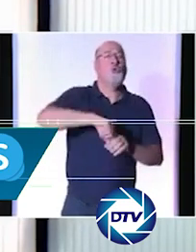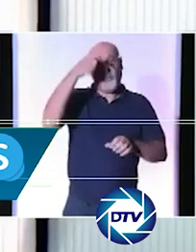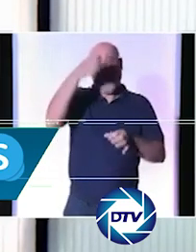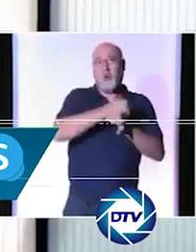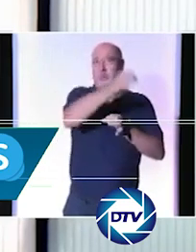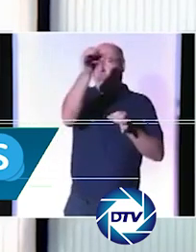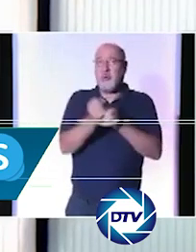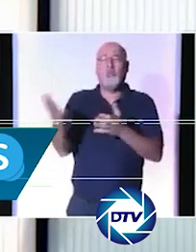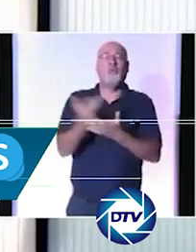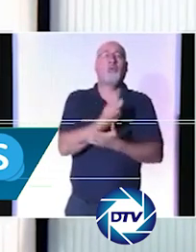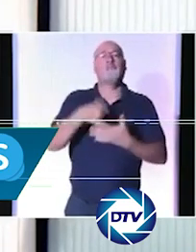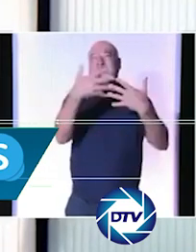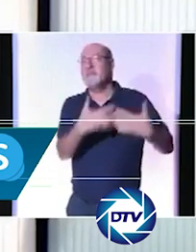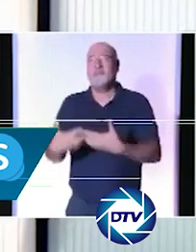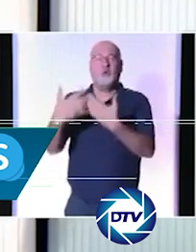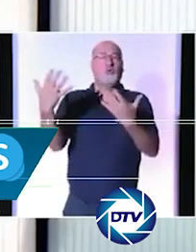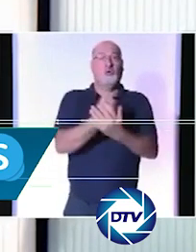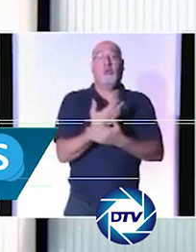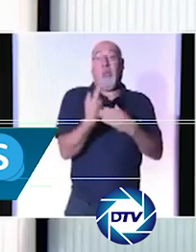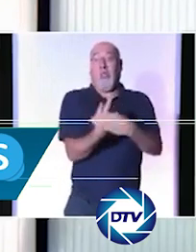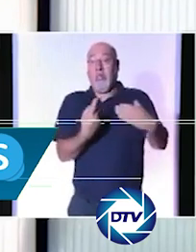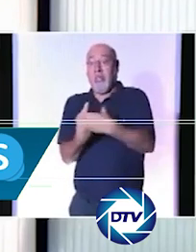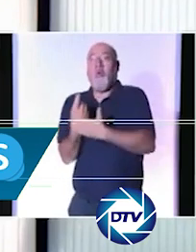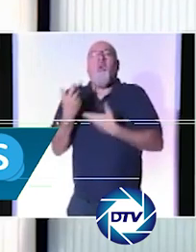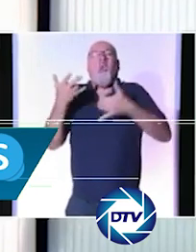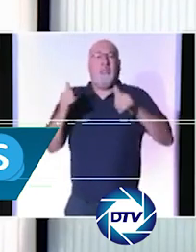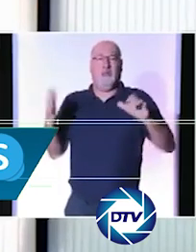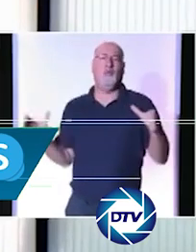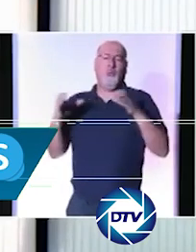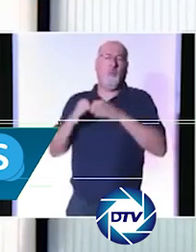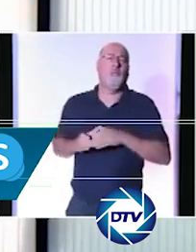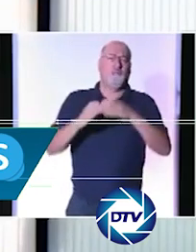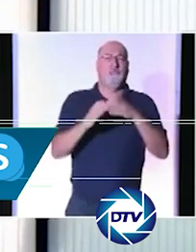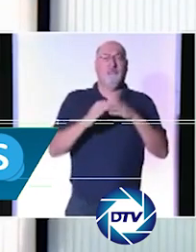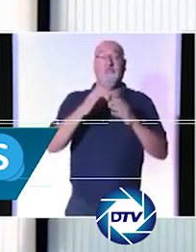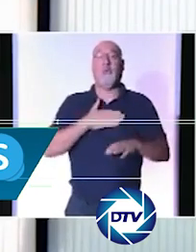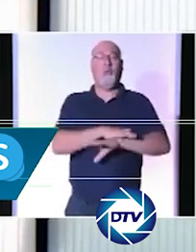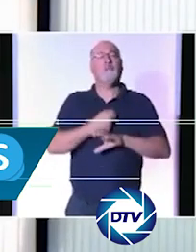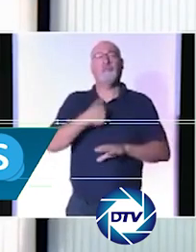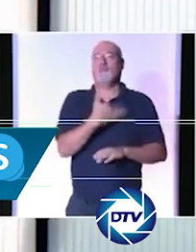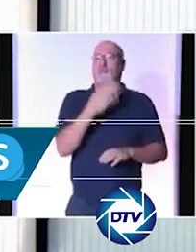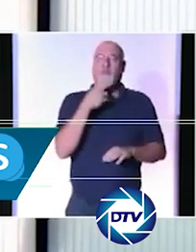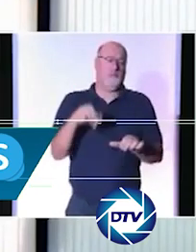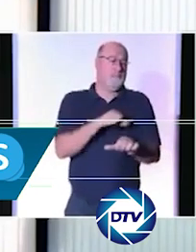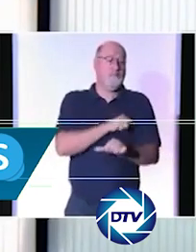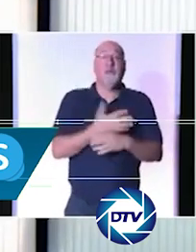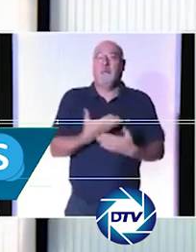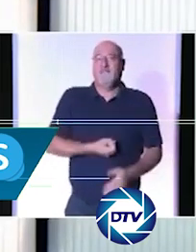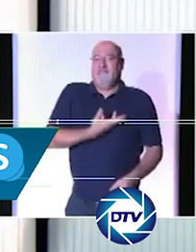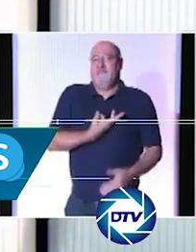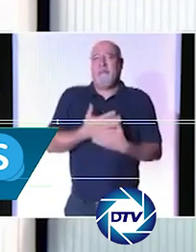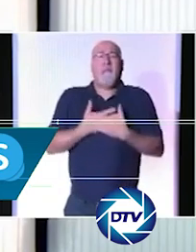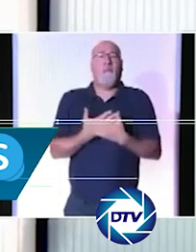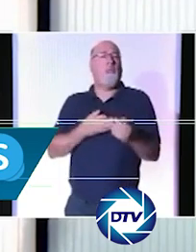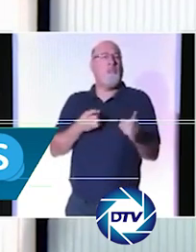aquí, en el mundo del periodismo en el que nosotros estamos instalados, hay que ver el bochorno que hemos tenido que pasar. Ya lo pasamos